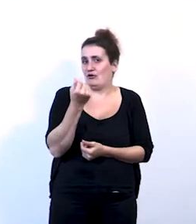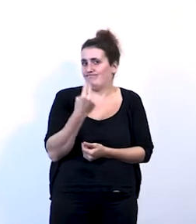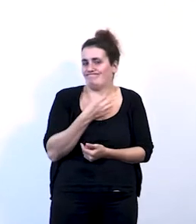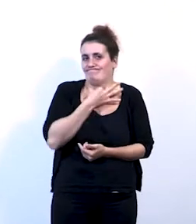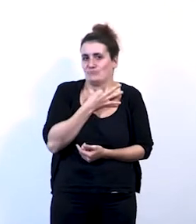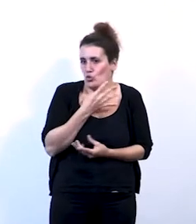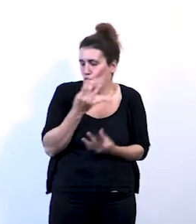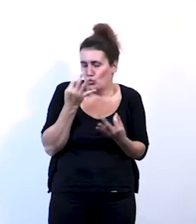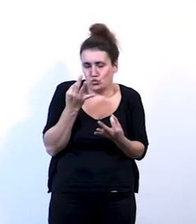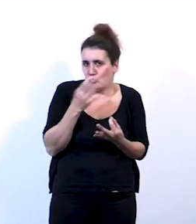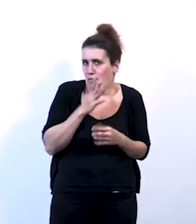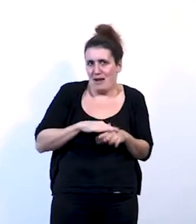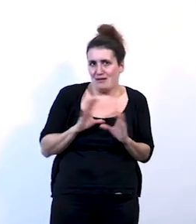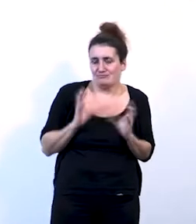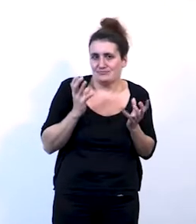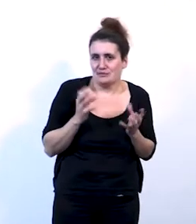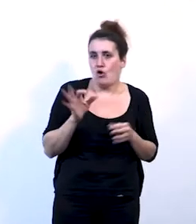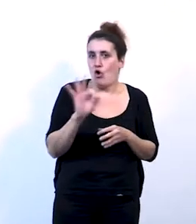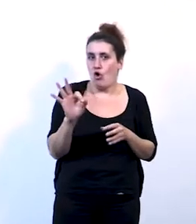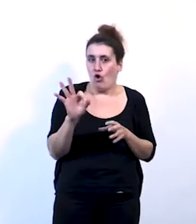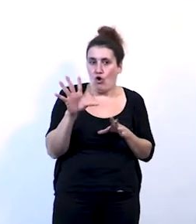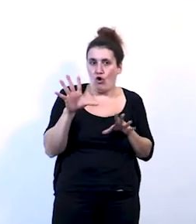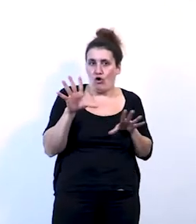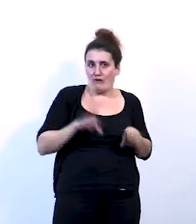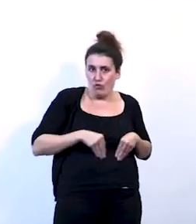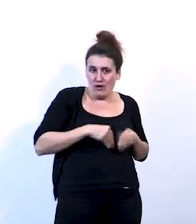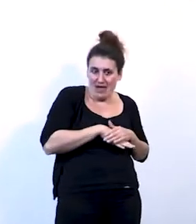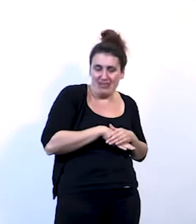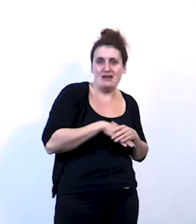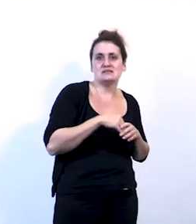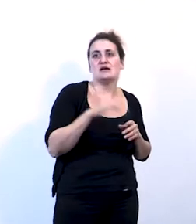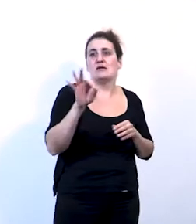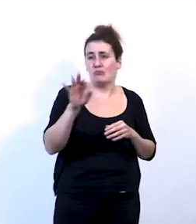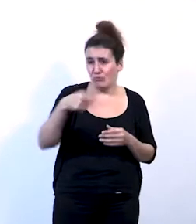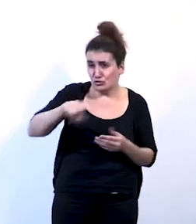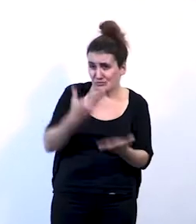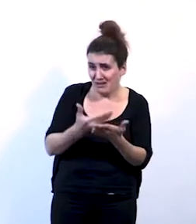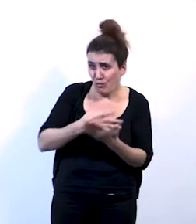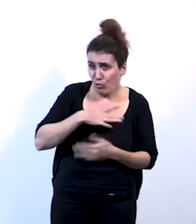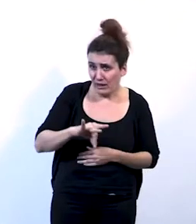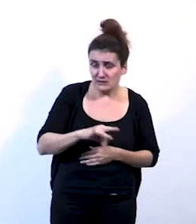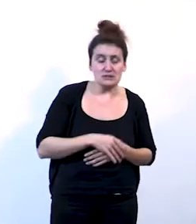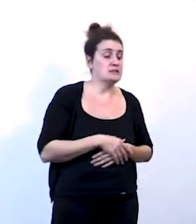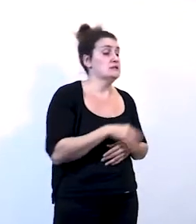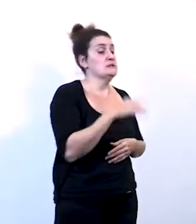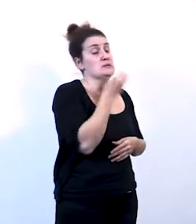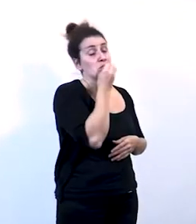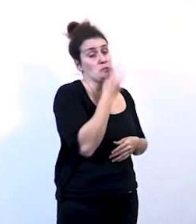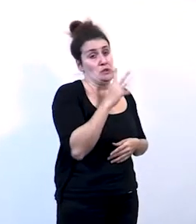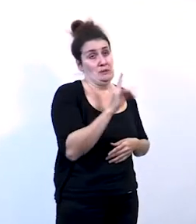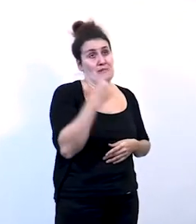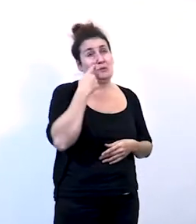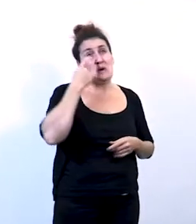supervivencia o que están refugiadas? ¿Se puede garantizar eso o queréis garantizarlo? Bueno, mira, voy a hablar de